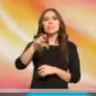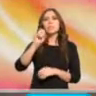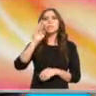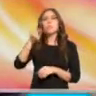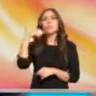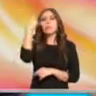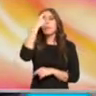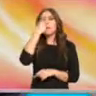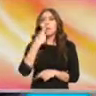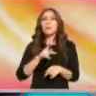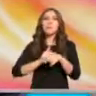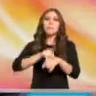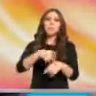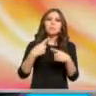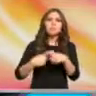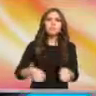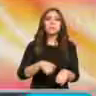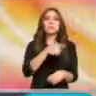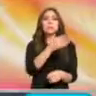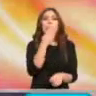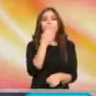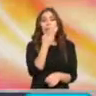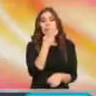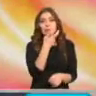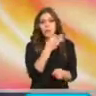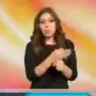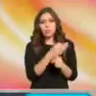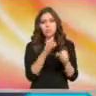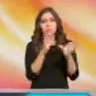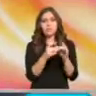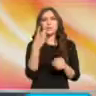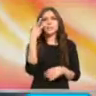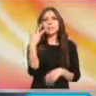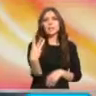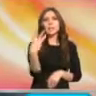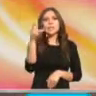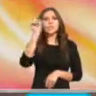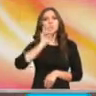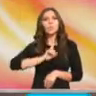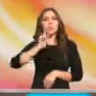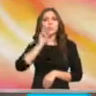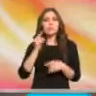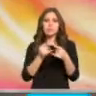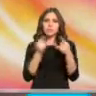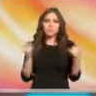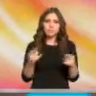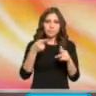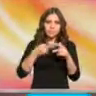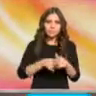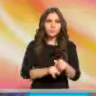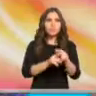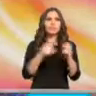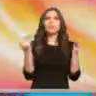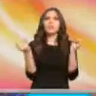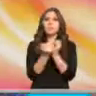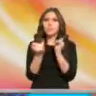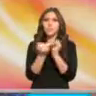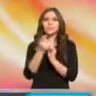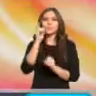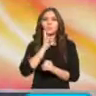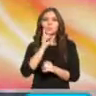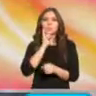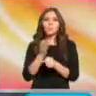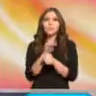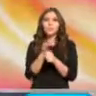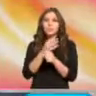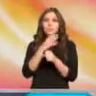en este caso habla de tres mujeres en particular, toma el caso de 3 mujeres también afroamericanas